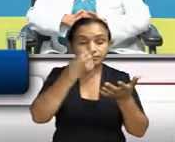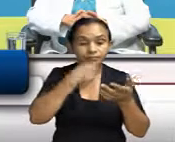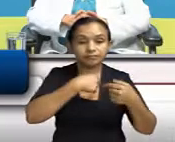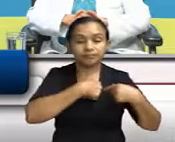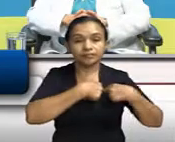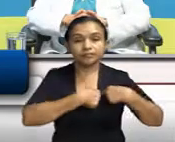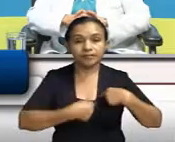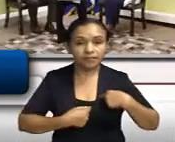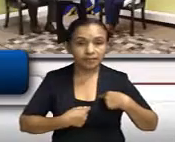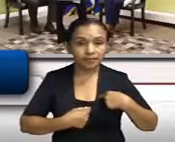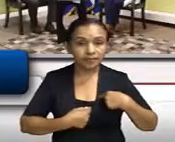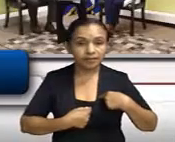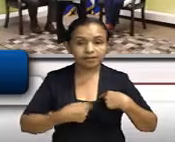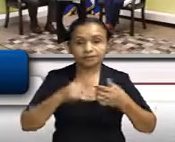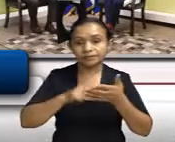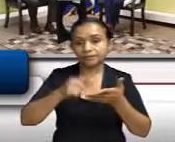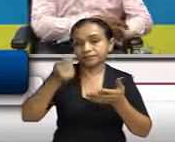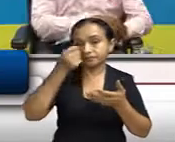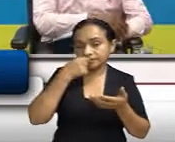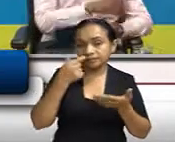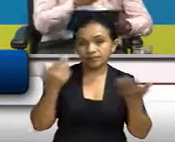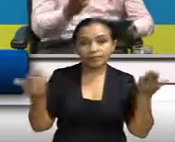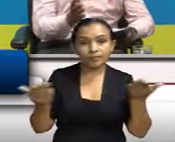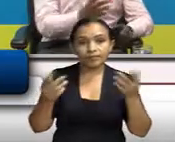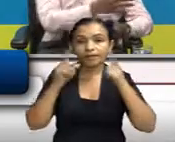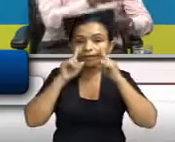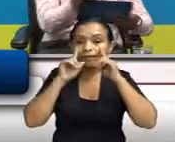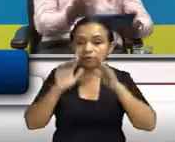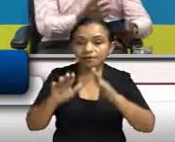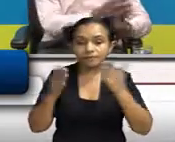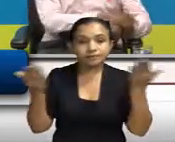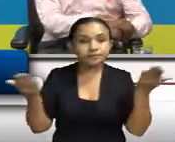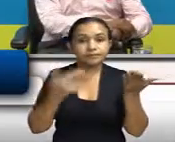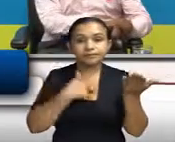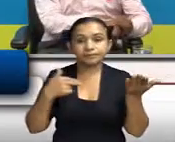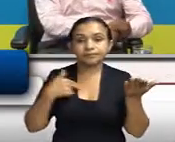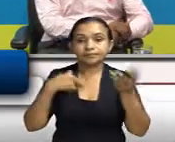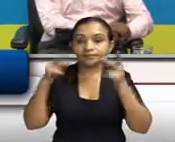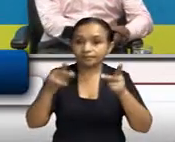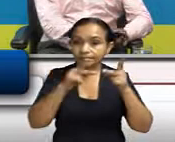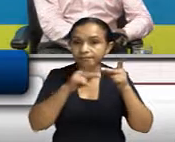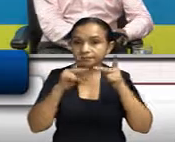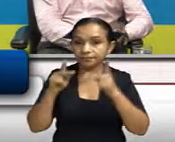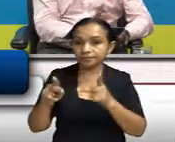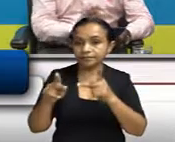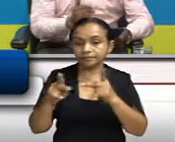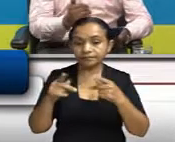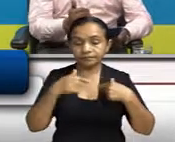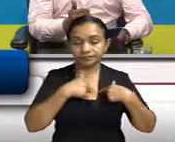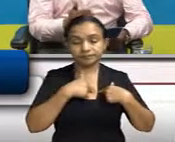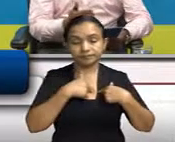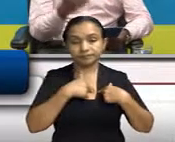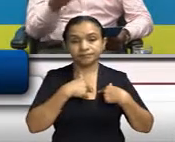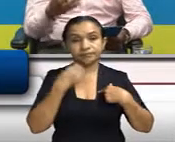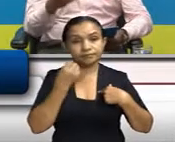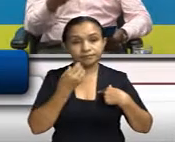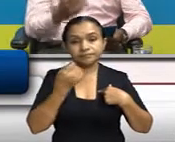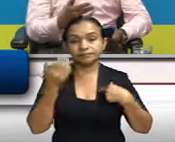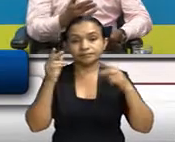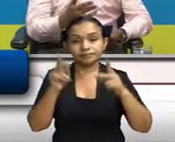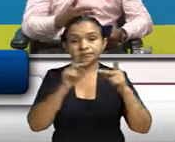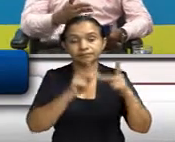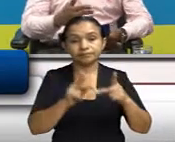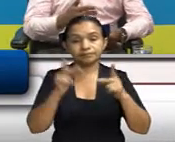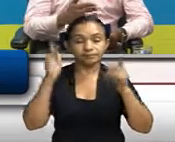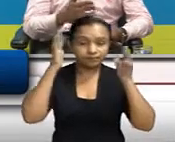cirugía? ¿Hay medicina? ¿Hay prevención? ¿Qué se hace cuando una persona tiene angina de pecho? Obviamente esa persona